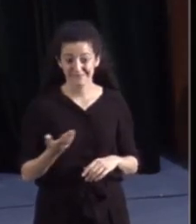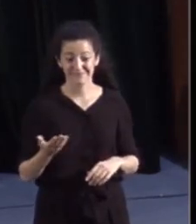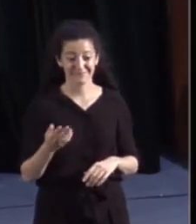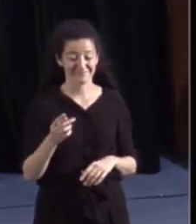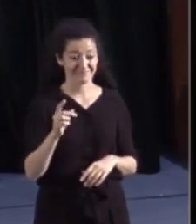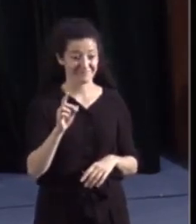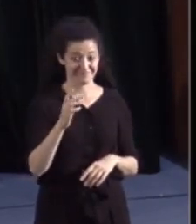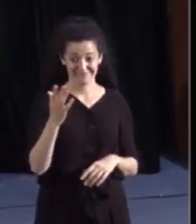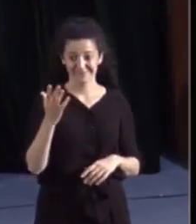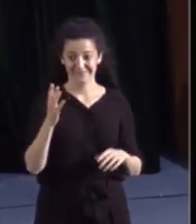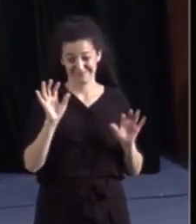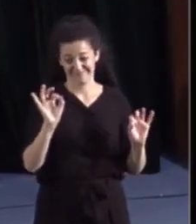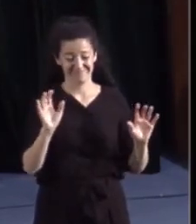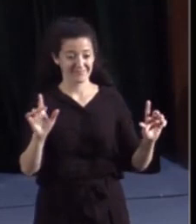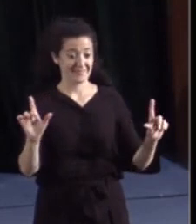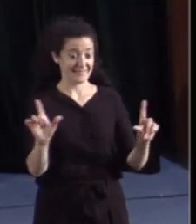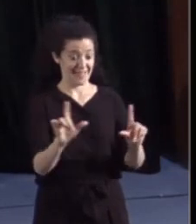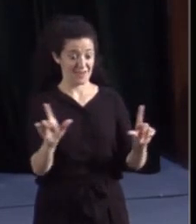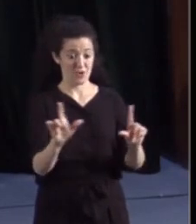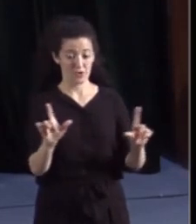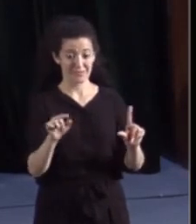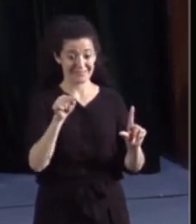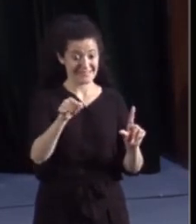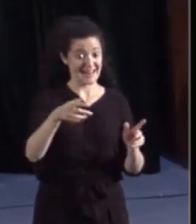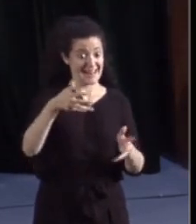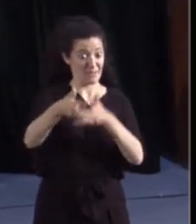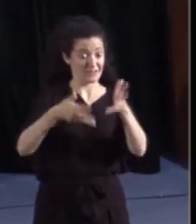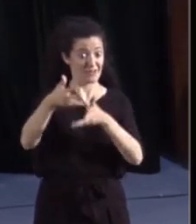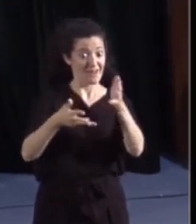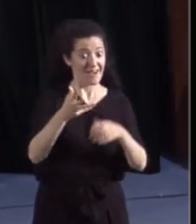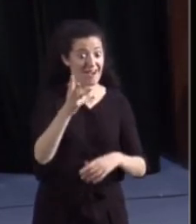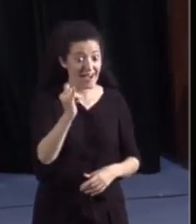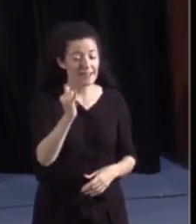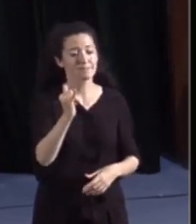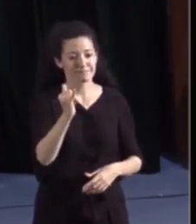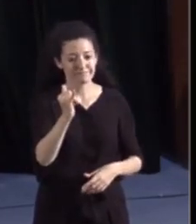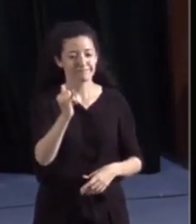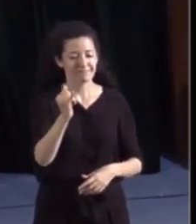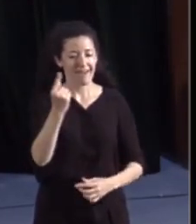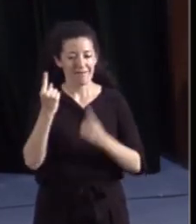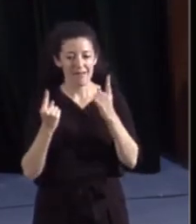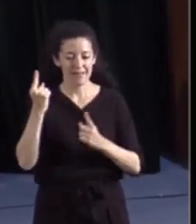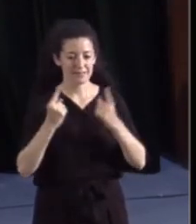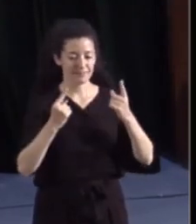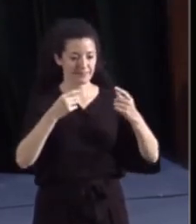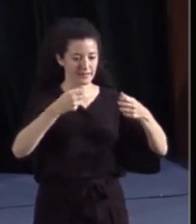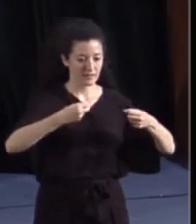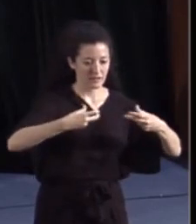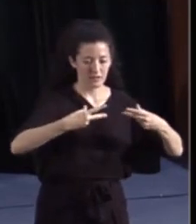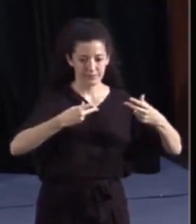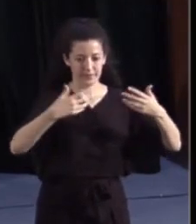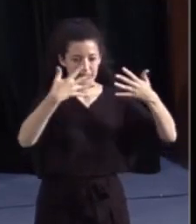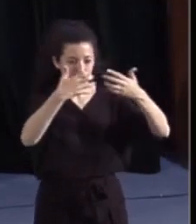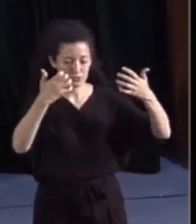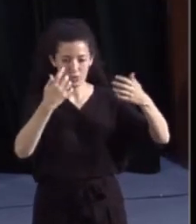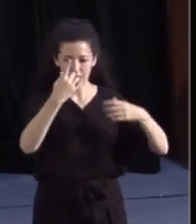audiovisual, tendremos que también hay complejidad por la lectura de los distintos elementos. Yo no puedo mirar siempre a la